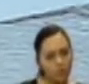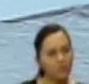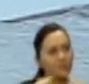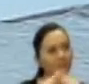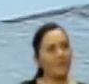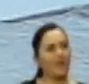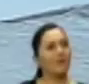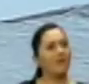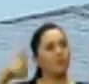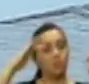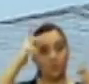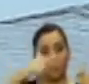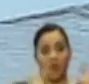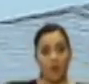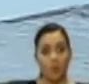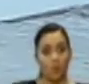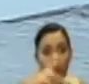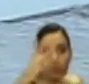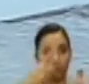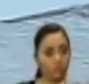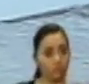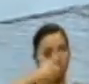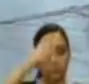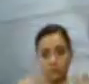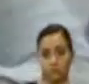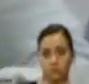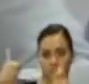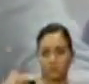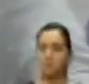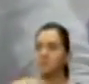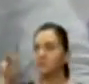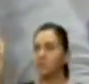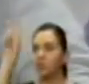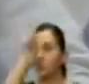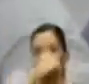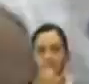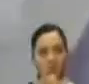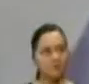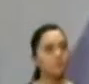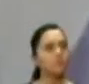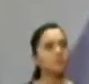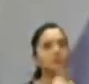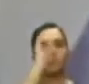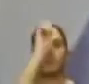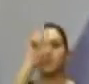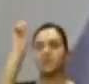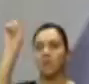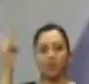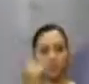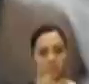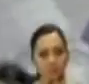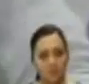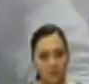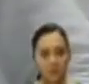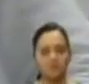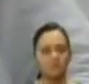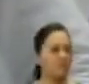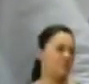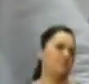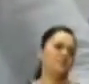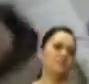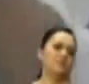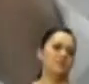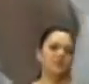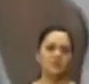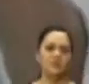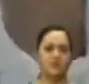aulas, son dos aulas ahí, bien bonitas, muy agradables por dentro, mucho mejor que las fijas. Pero no se pusieron cortina, entonces pusieron una tela ahí de cortina. Y eso es